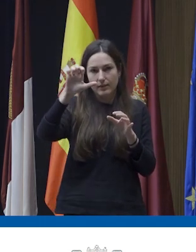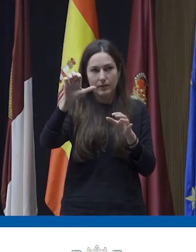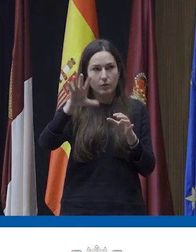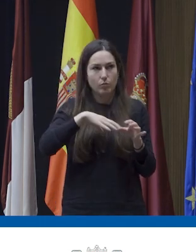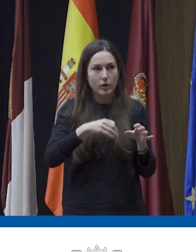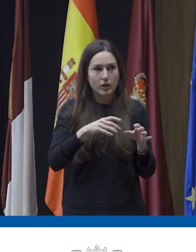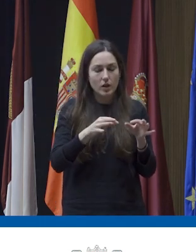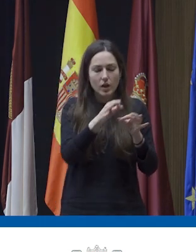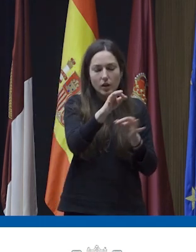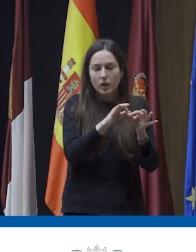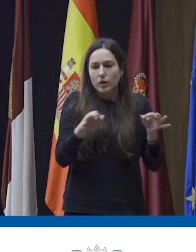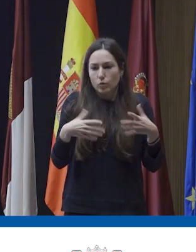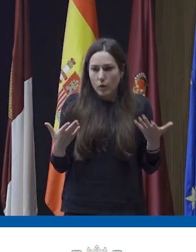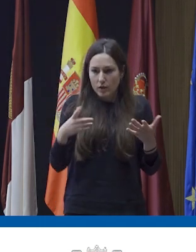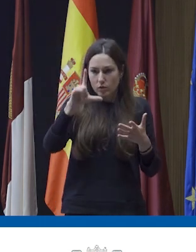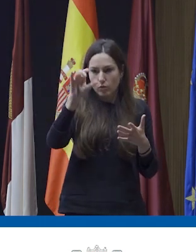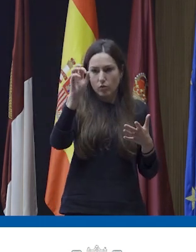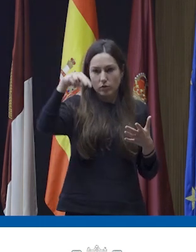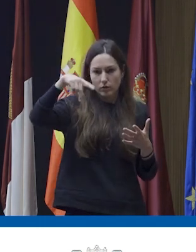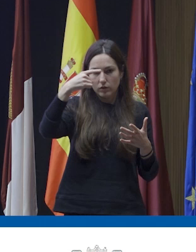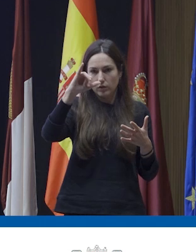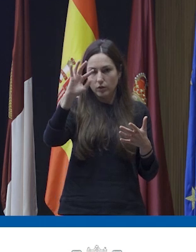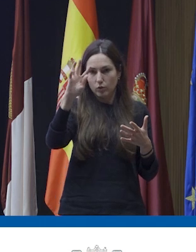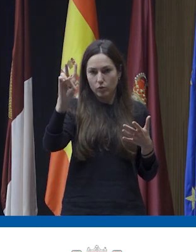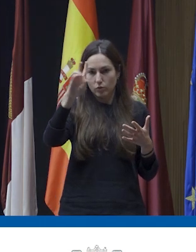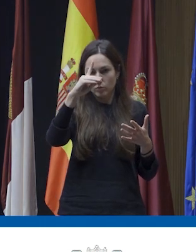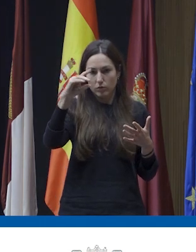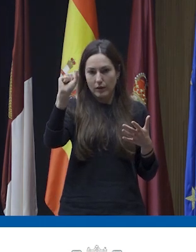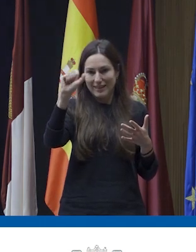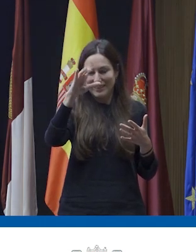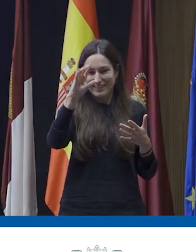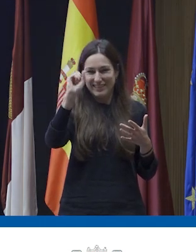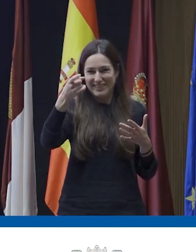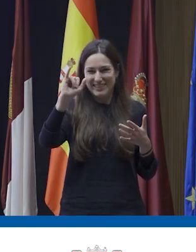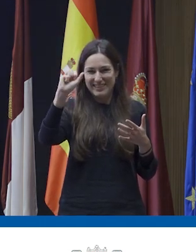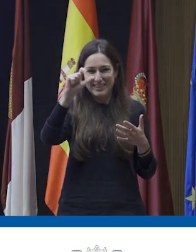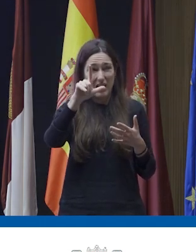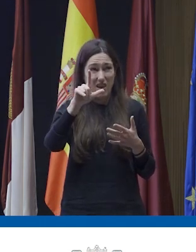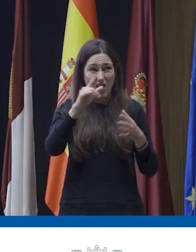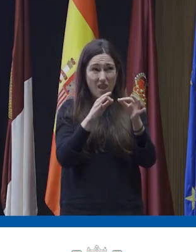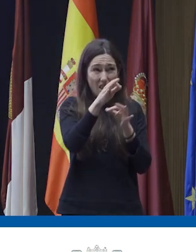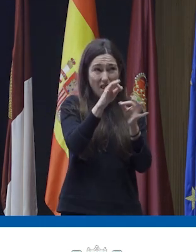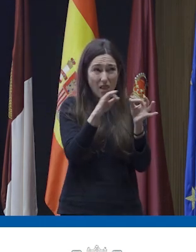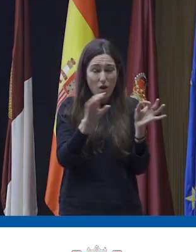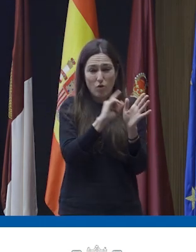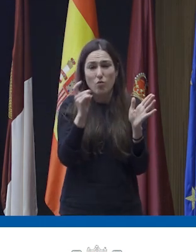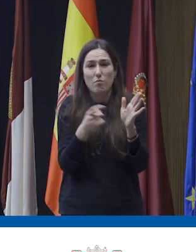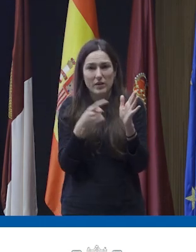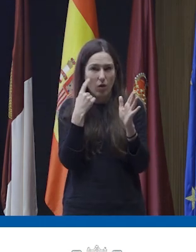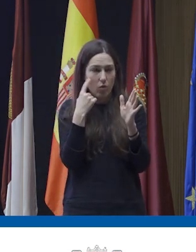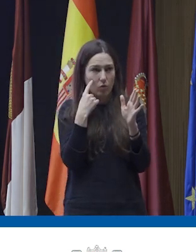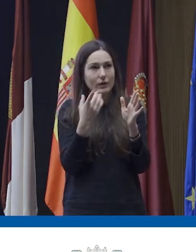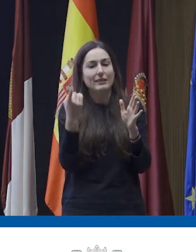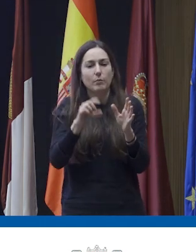que es la longitud completa del ojo, ¿vale? La longitud completa del ojo, y como mínimo necesitamos también la potencia de la córnea en